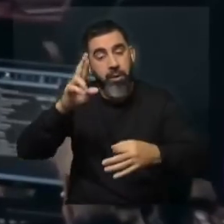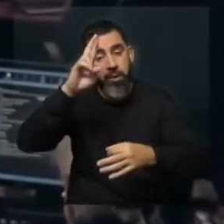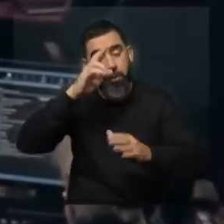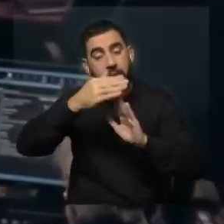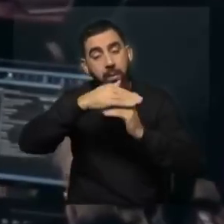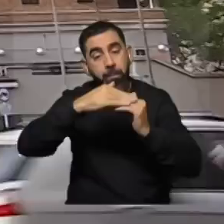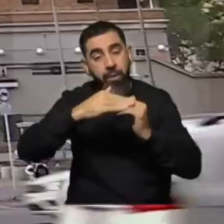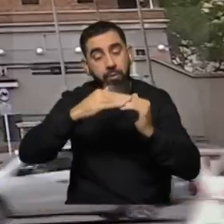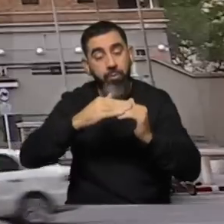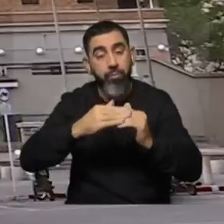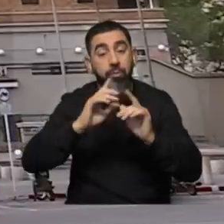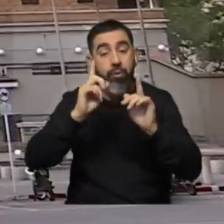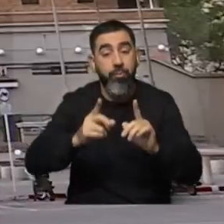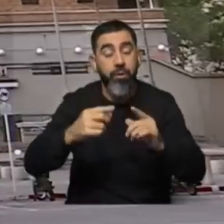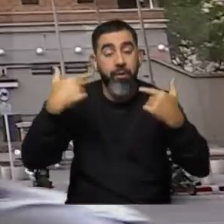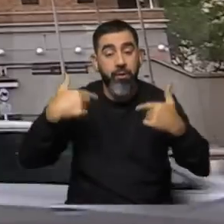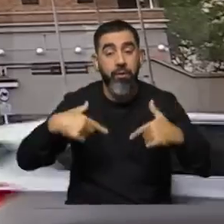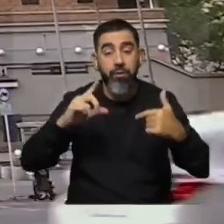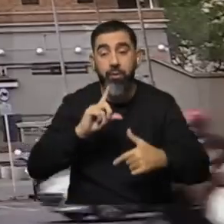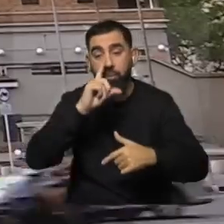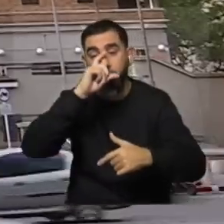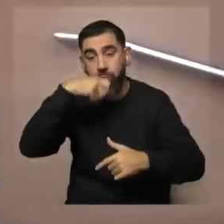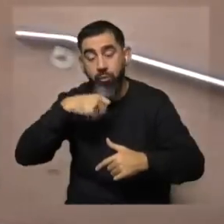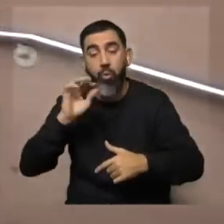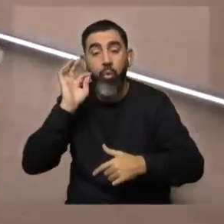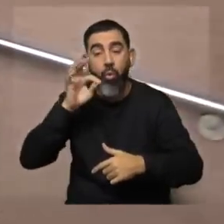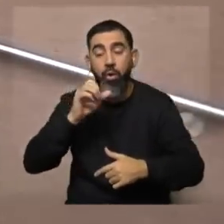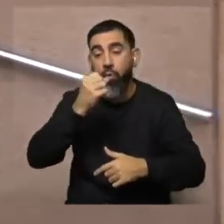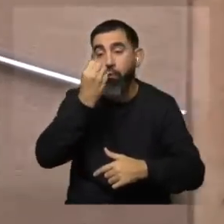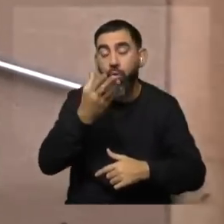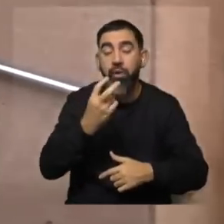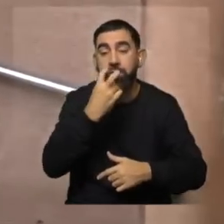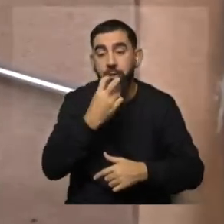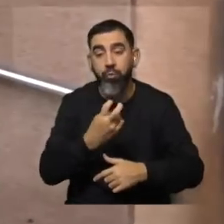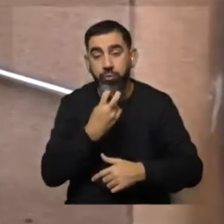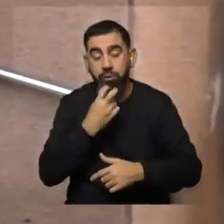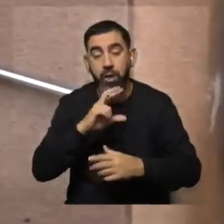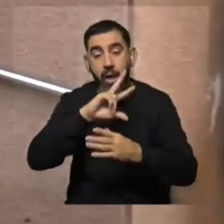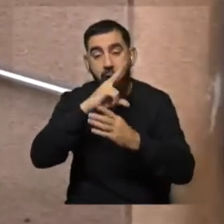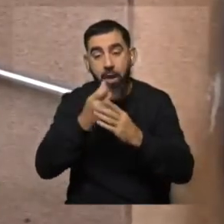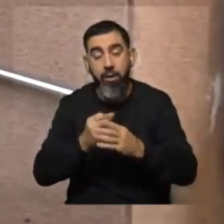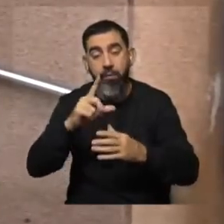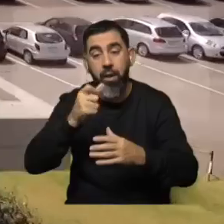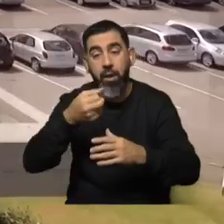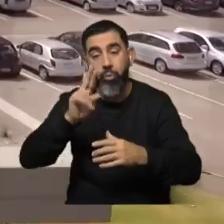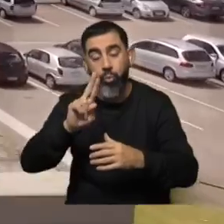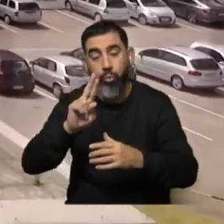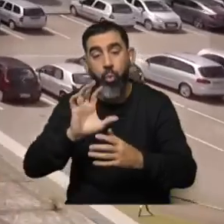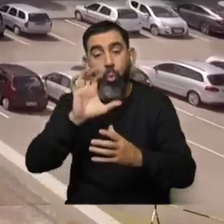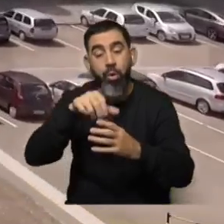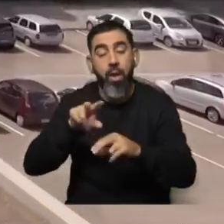esta población entre ellos las intendencias de Montevideo durazno flores y San José la anep latu la unidad